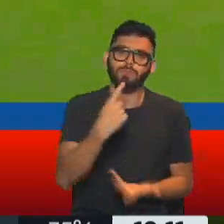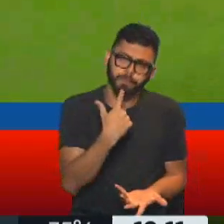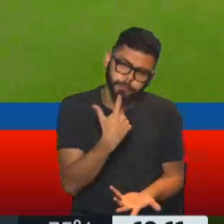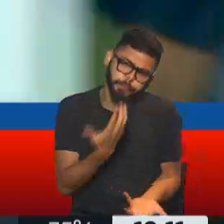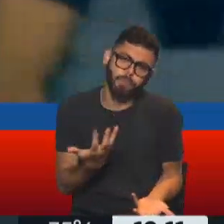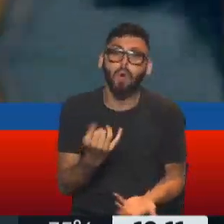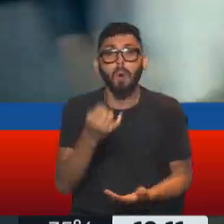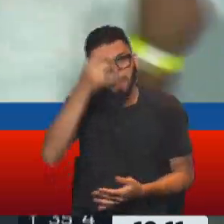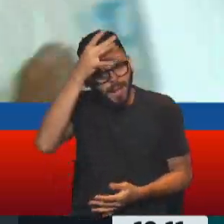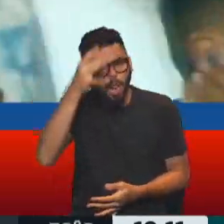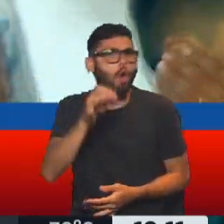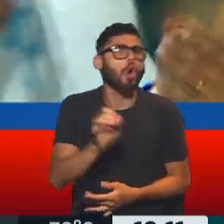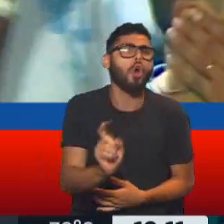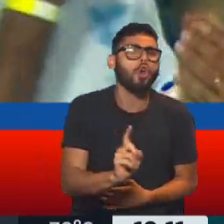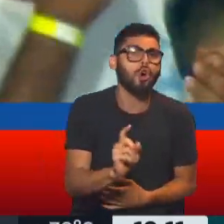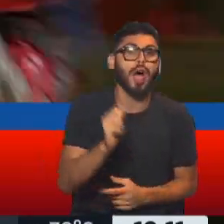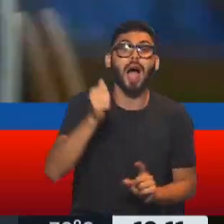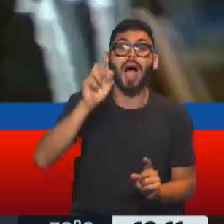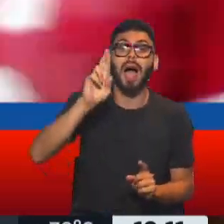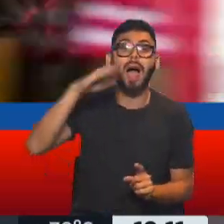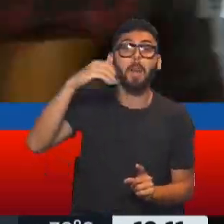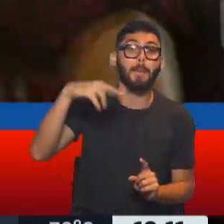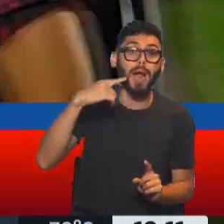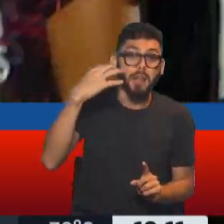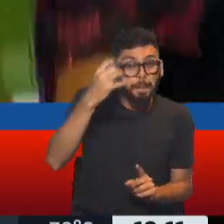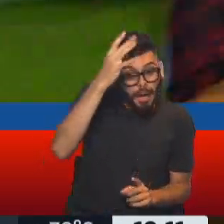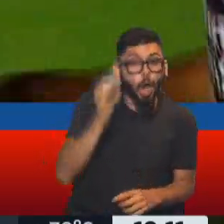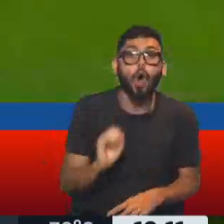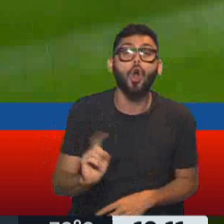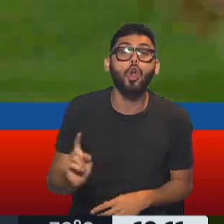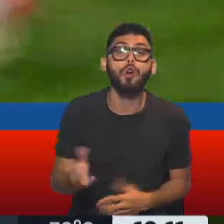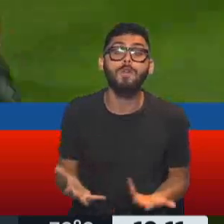o no? ¿Fue penal de Armani o no?